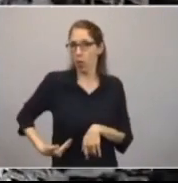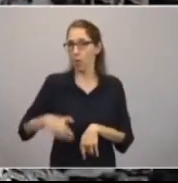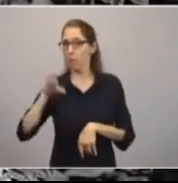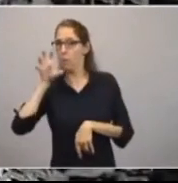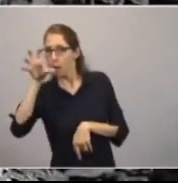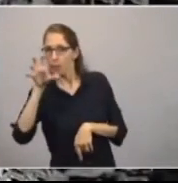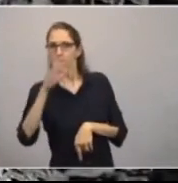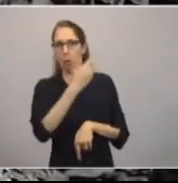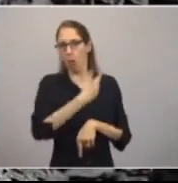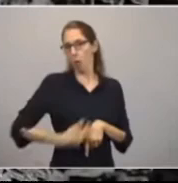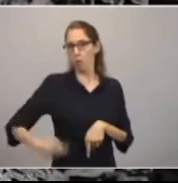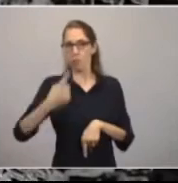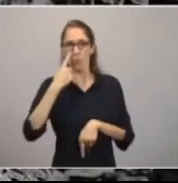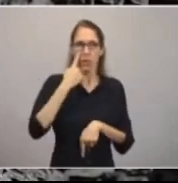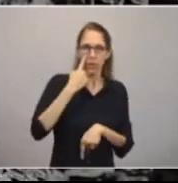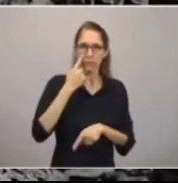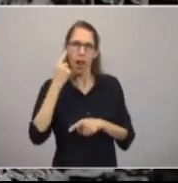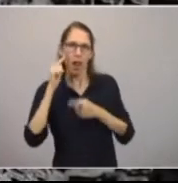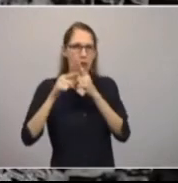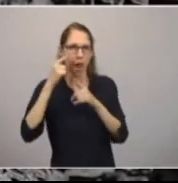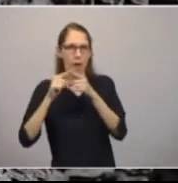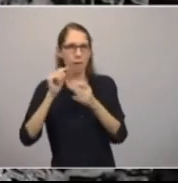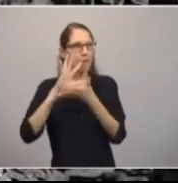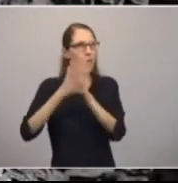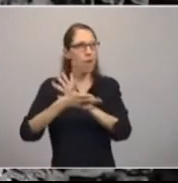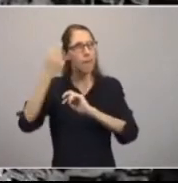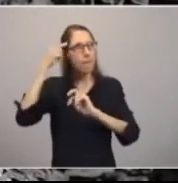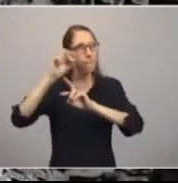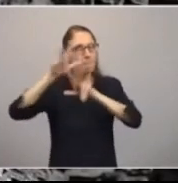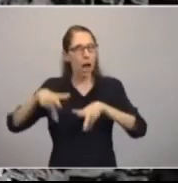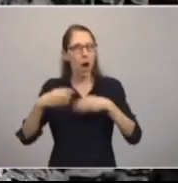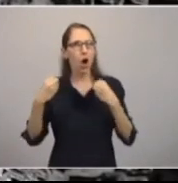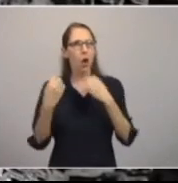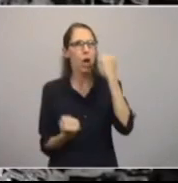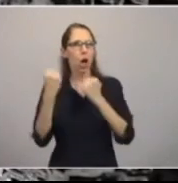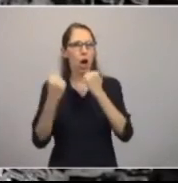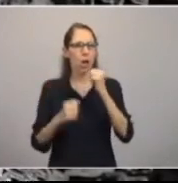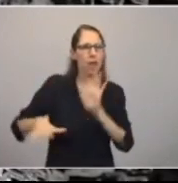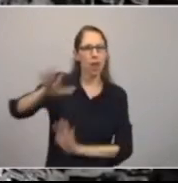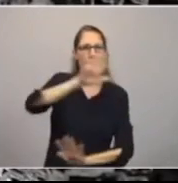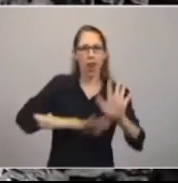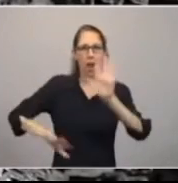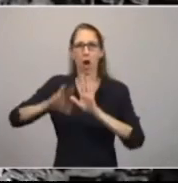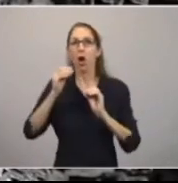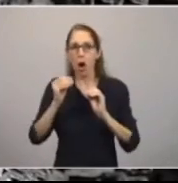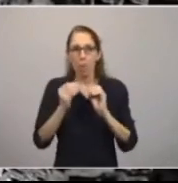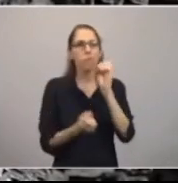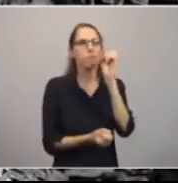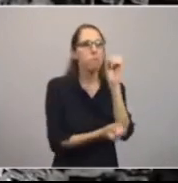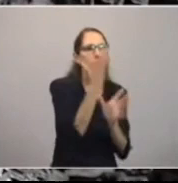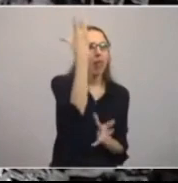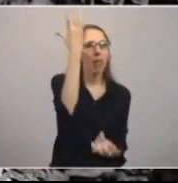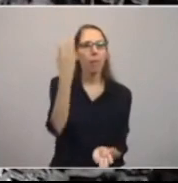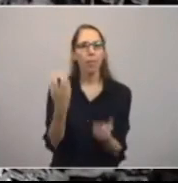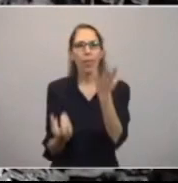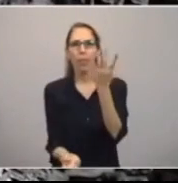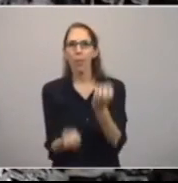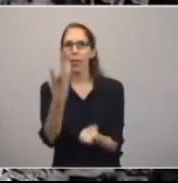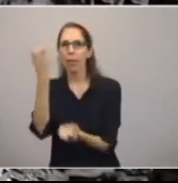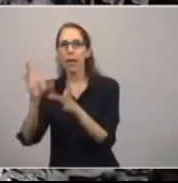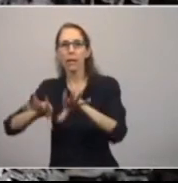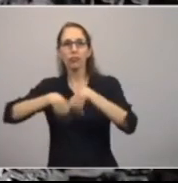gobierno municipal, por una macroeconomía afín a la producción nacional, con todas las dificultades que tuvo. Pero